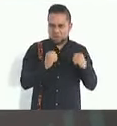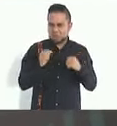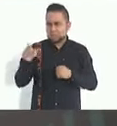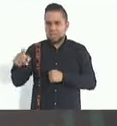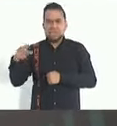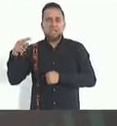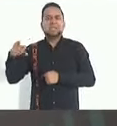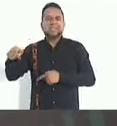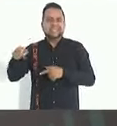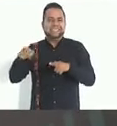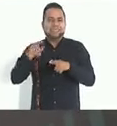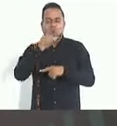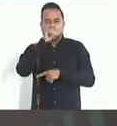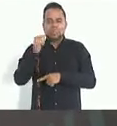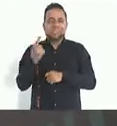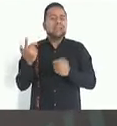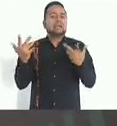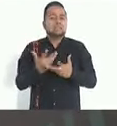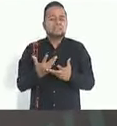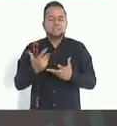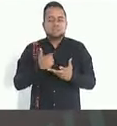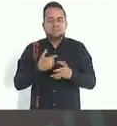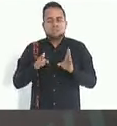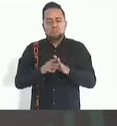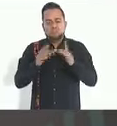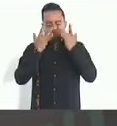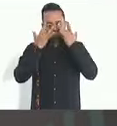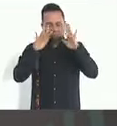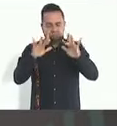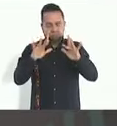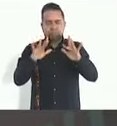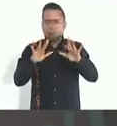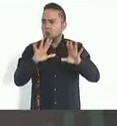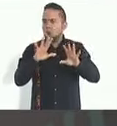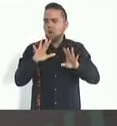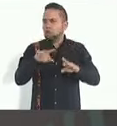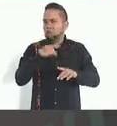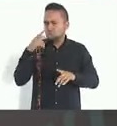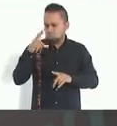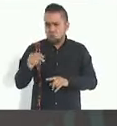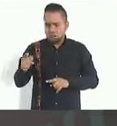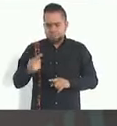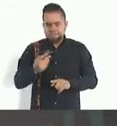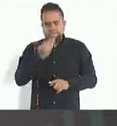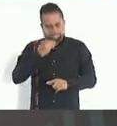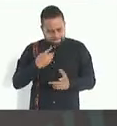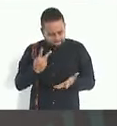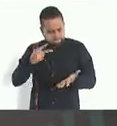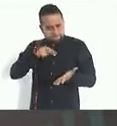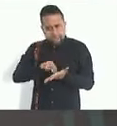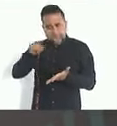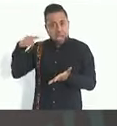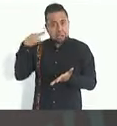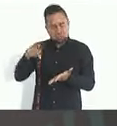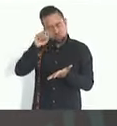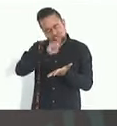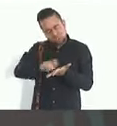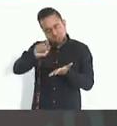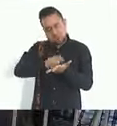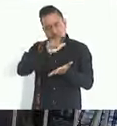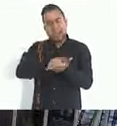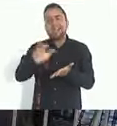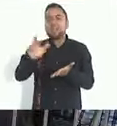atrás, se echó para adelante y desde Veracruz expidió las leyes de